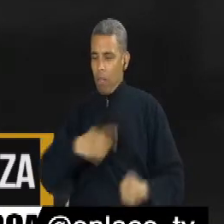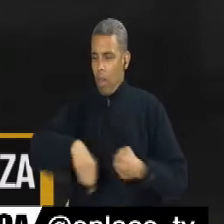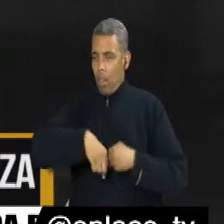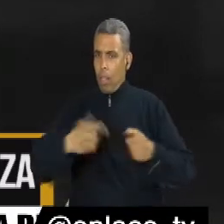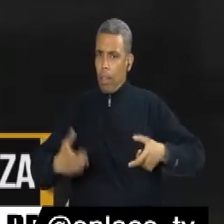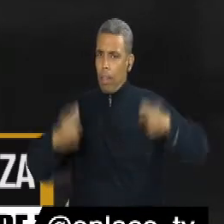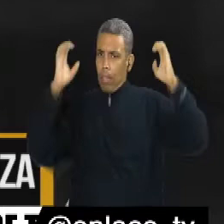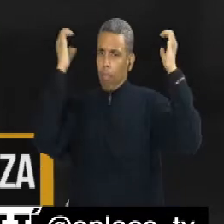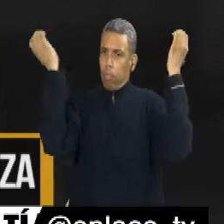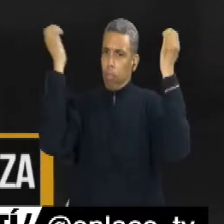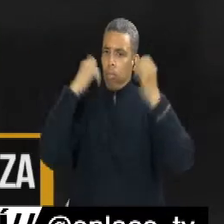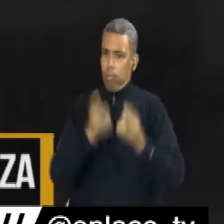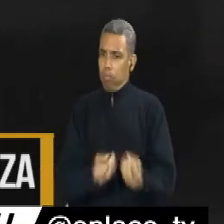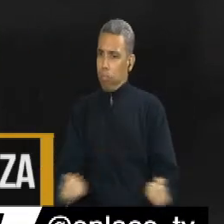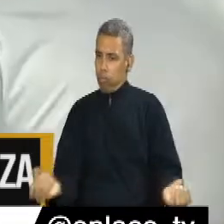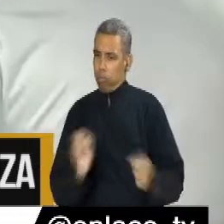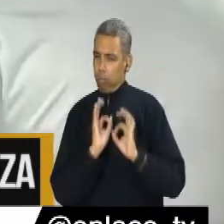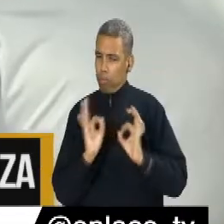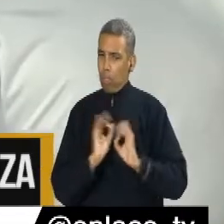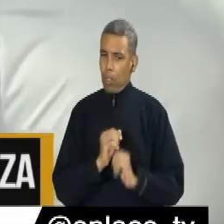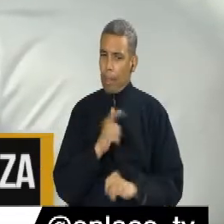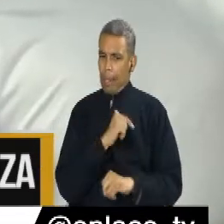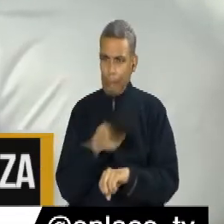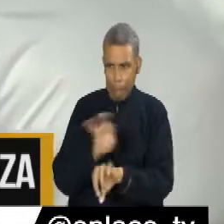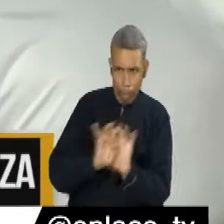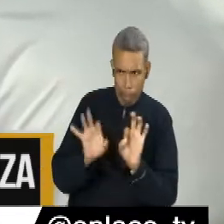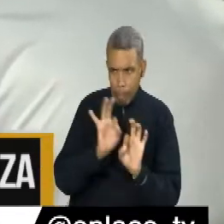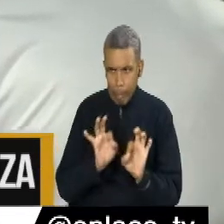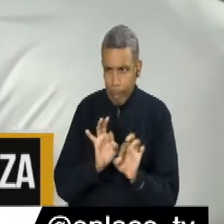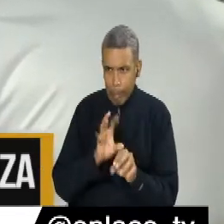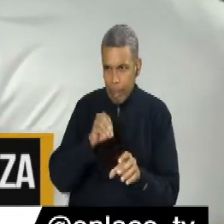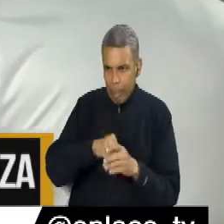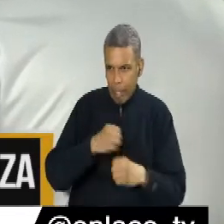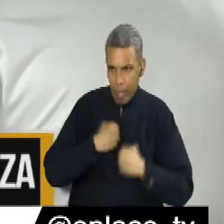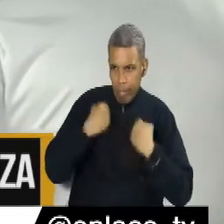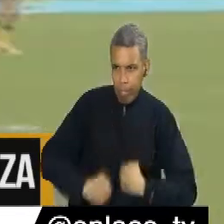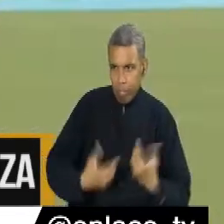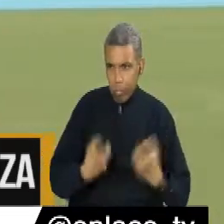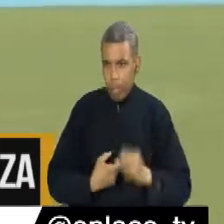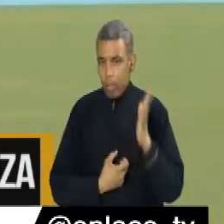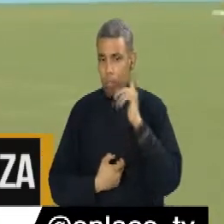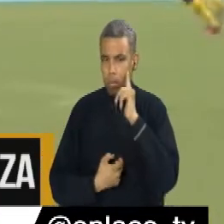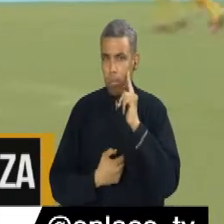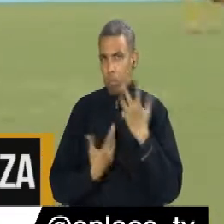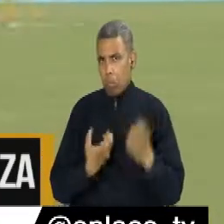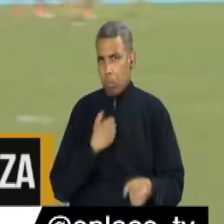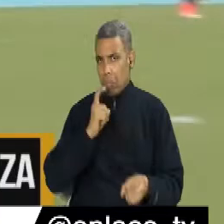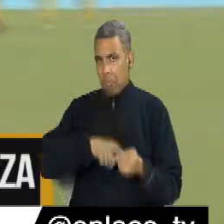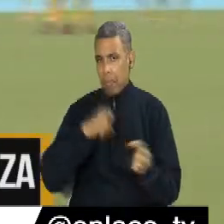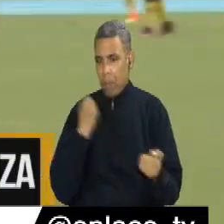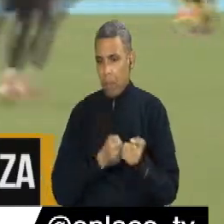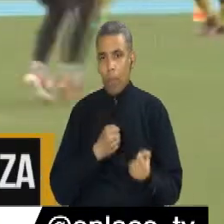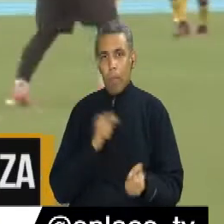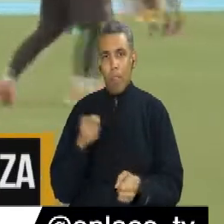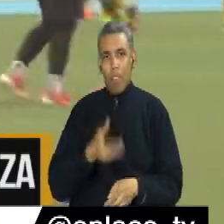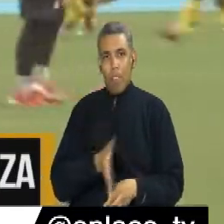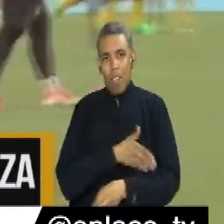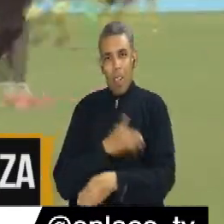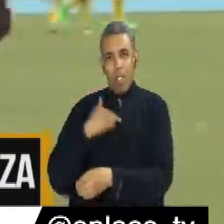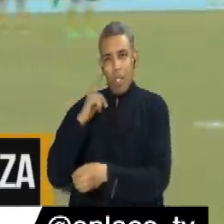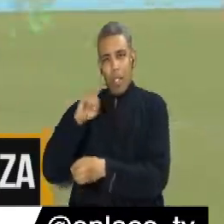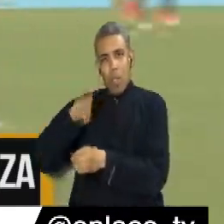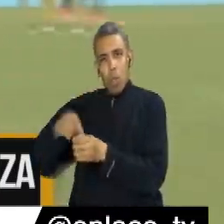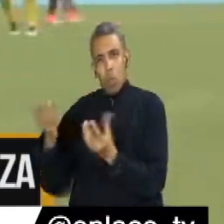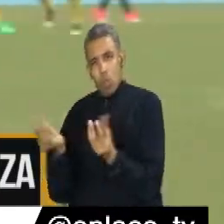se está reforzando bien. Y aparte que comenzó ganando el torneo, entonces eso es muy bueno. Barreto viene de jugar con el club Martín Ledesma